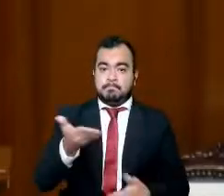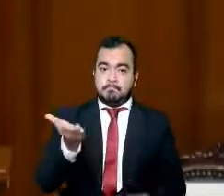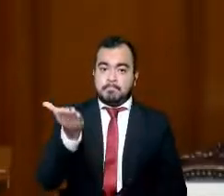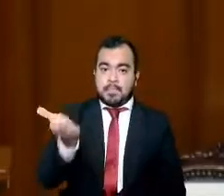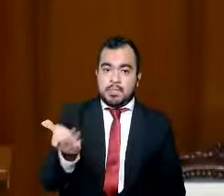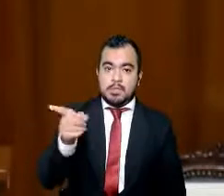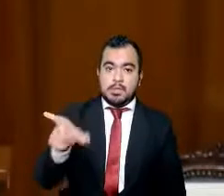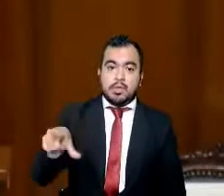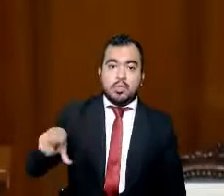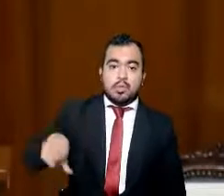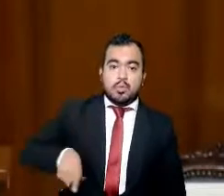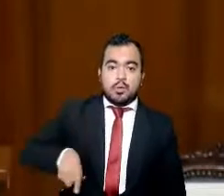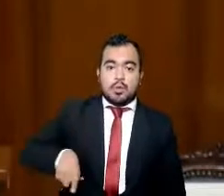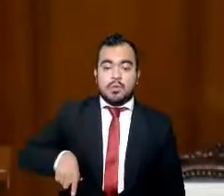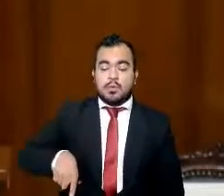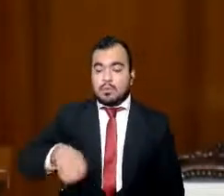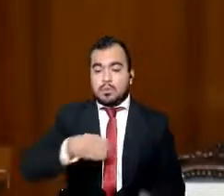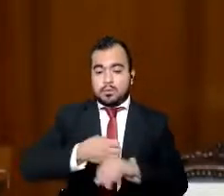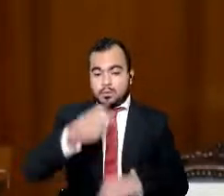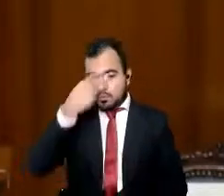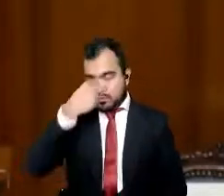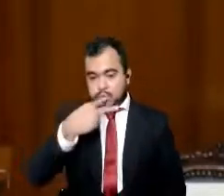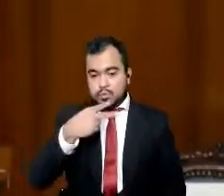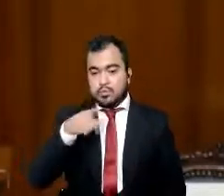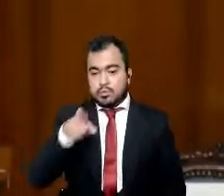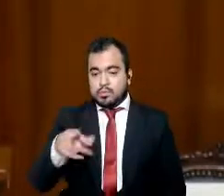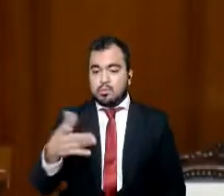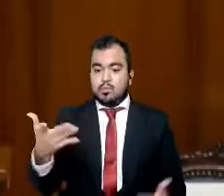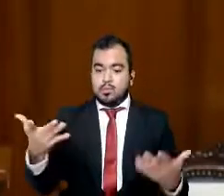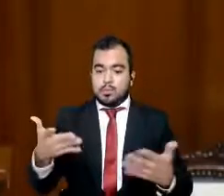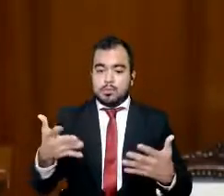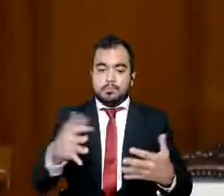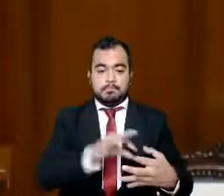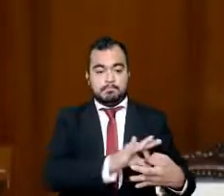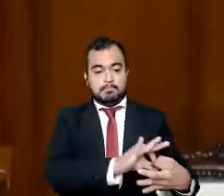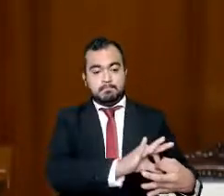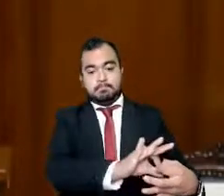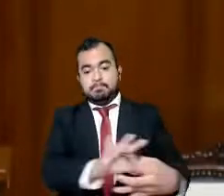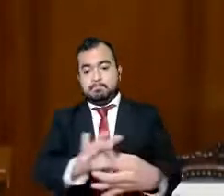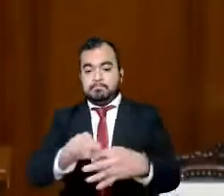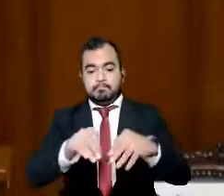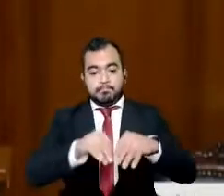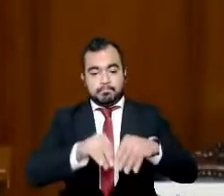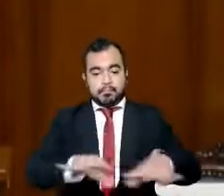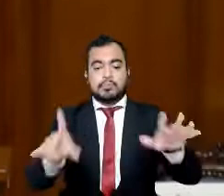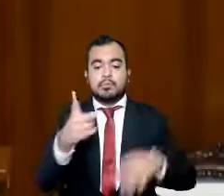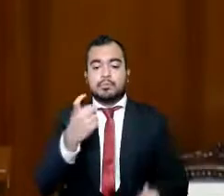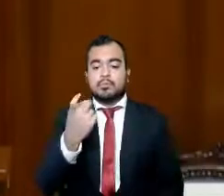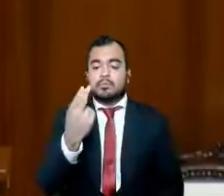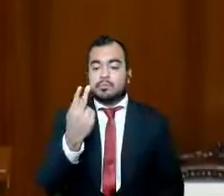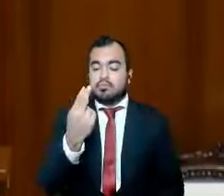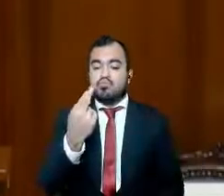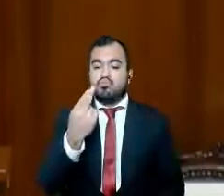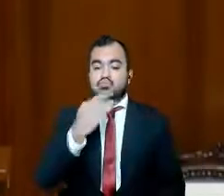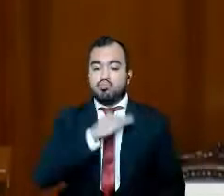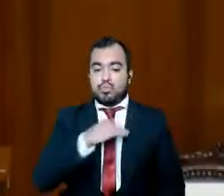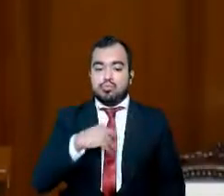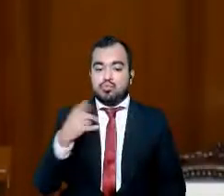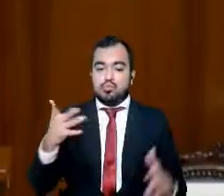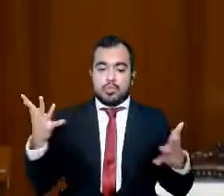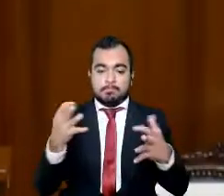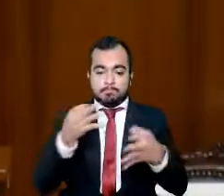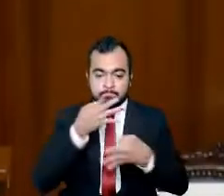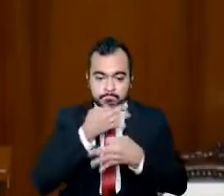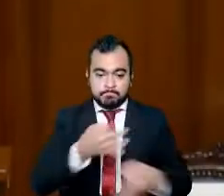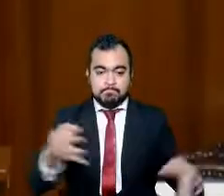a generar con los 125 municipios de nuestra entidad una agenda para la promoción del deporte en el Estado de México y